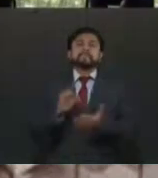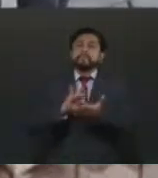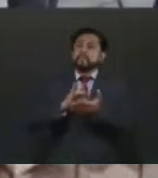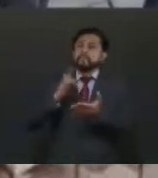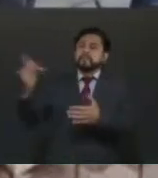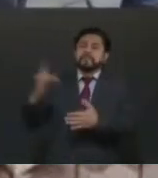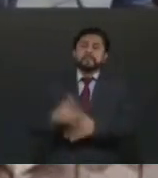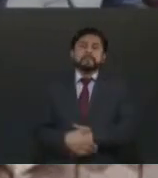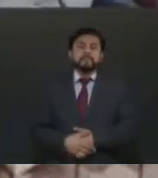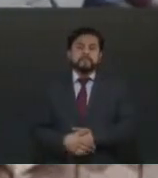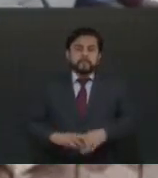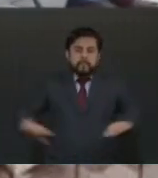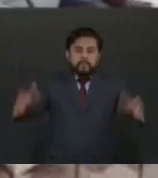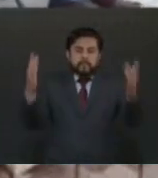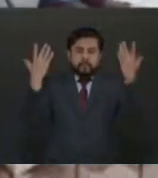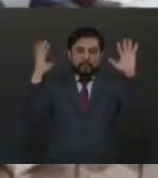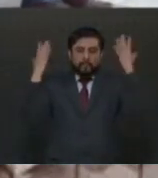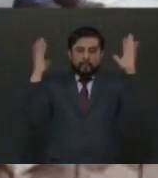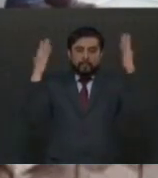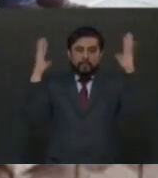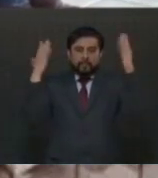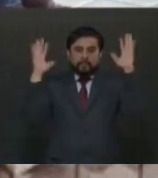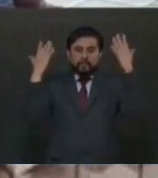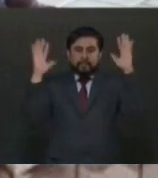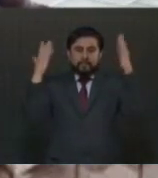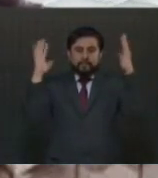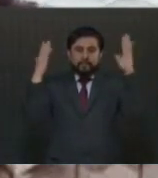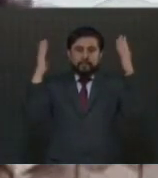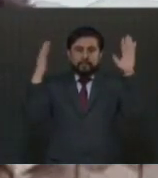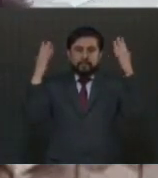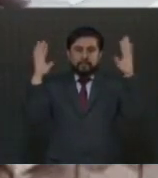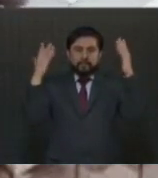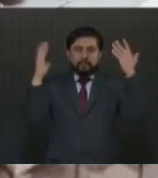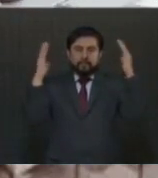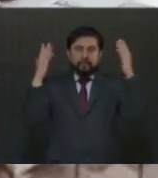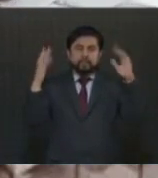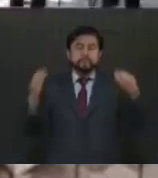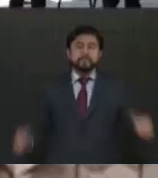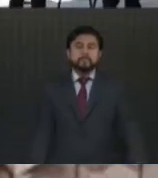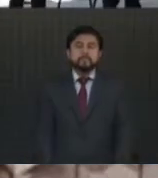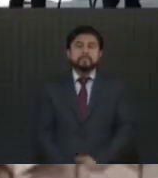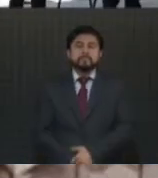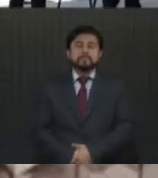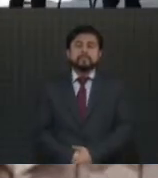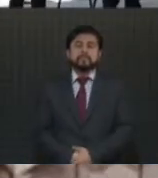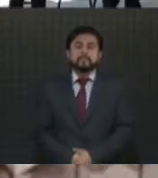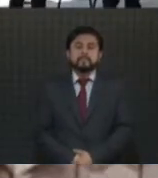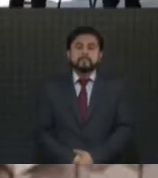Las palabras del señor Rigoberto Ávila Ordóñez, alcalde de Coyoacán.